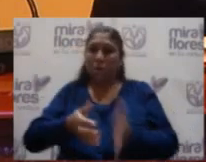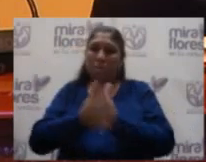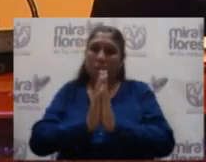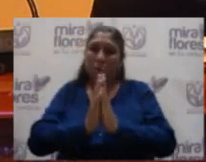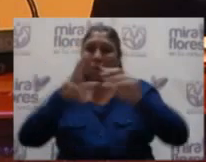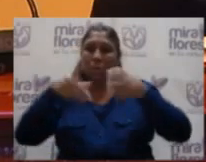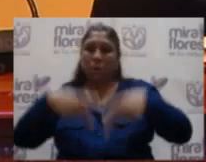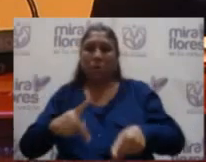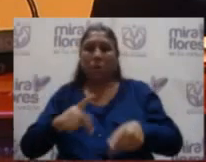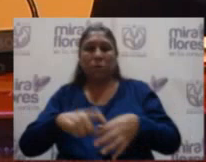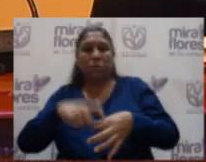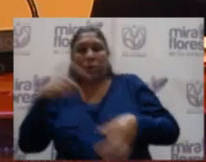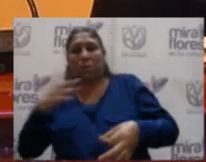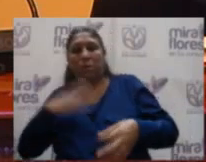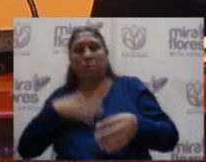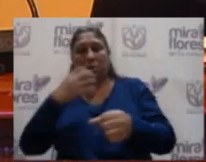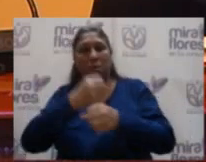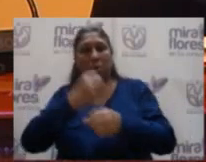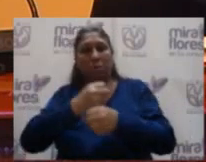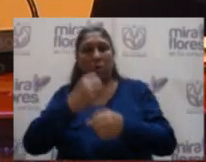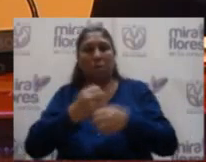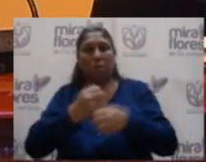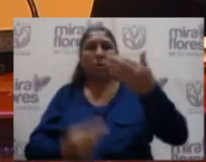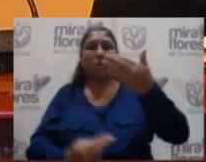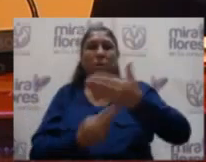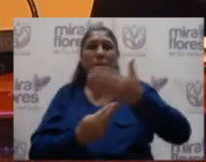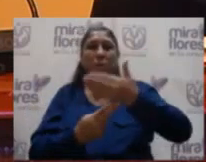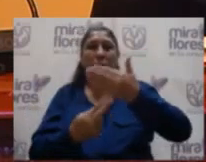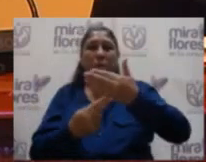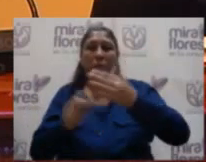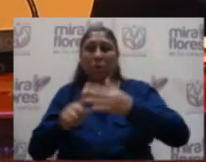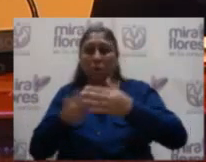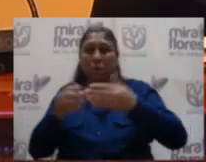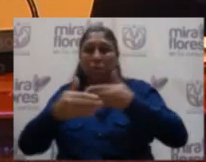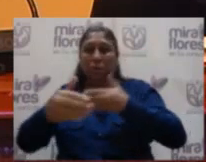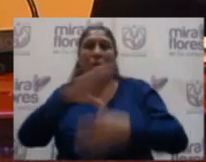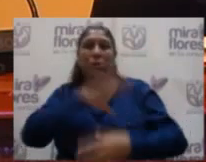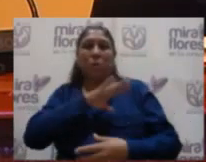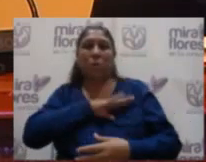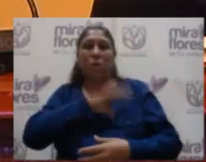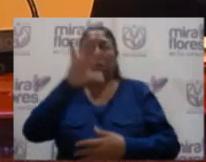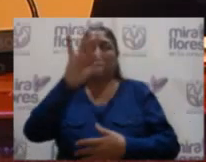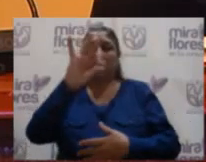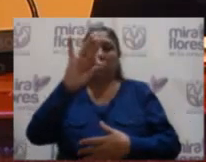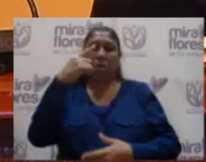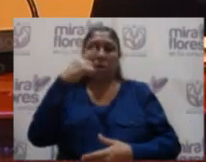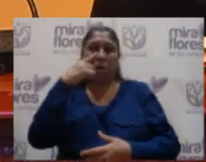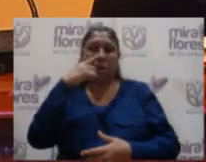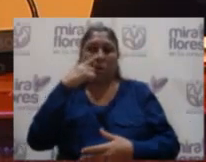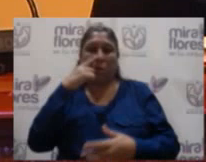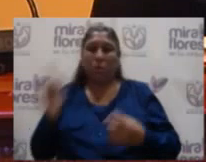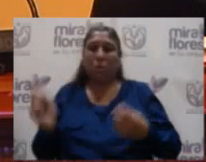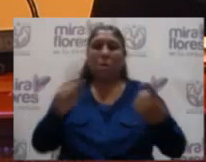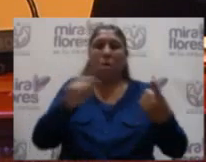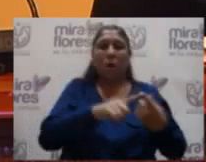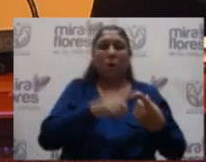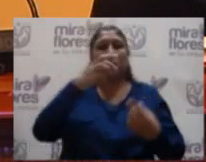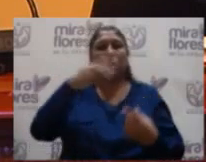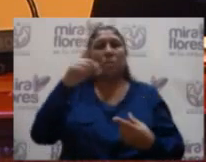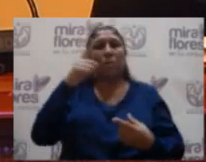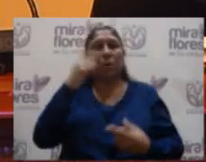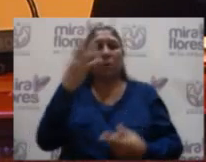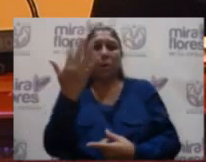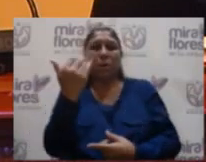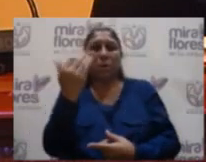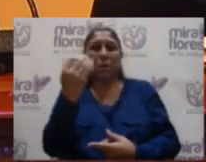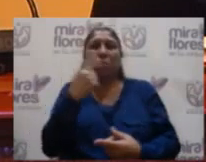licencia para ausentarme de mis labores de regidora a partir del jueves 9 de junio del 2016 hasta el miércoles 15 de junio